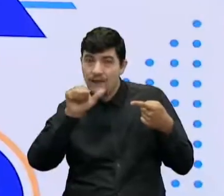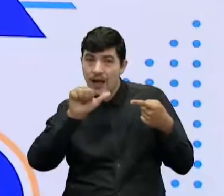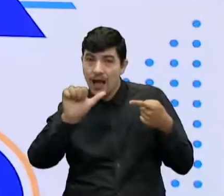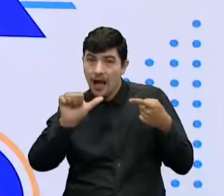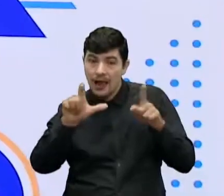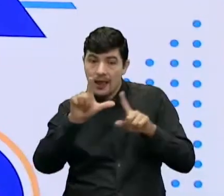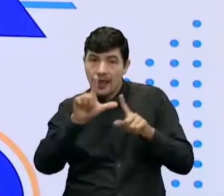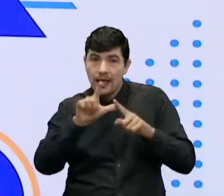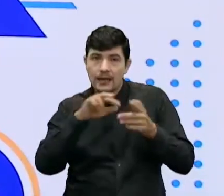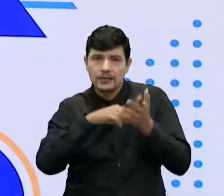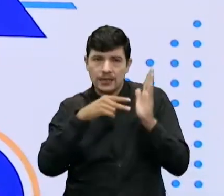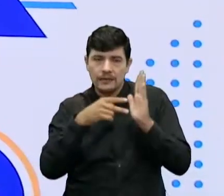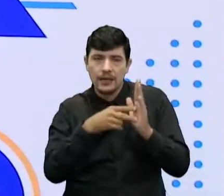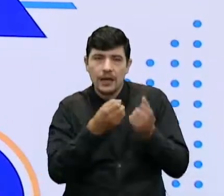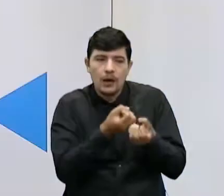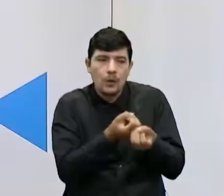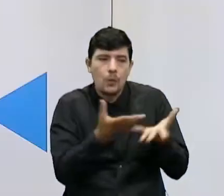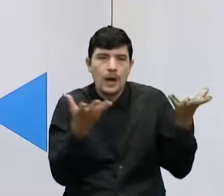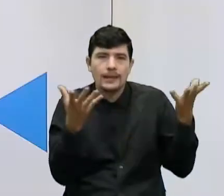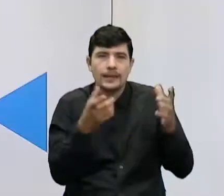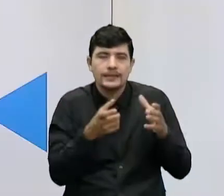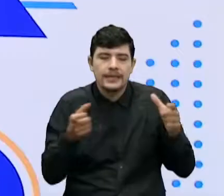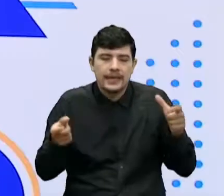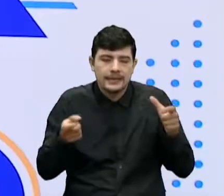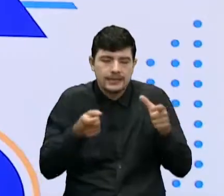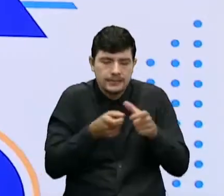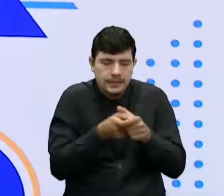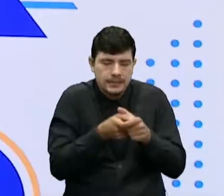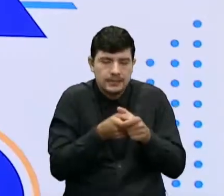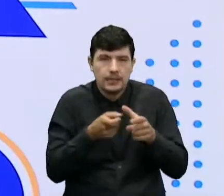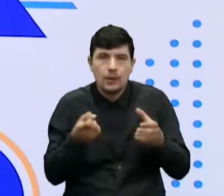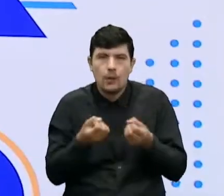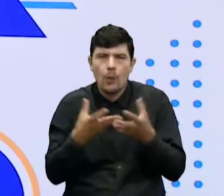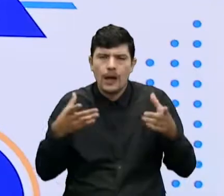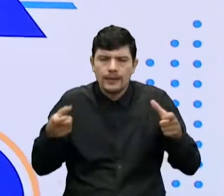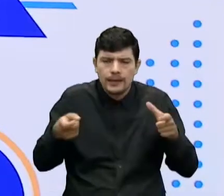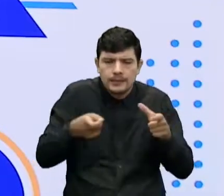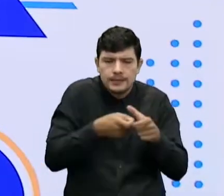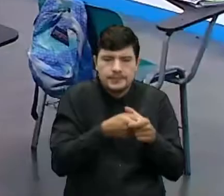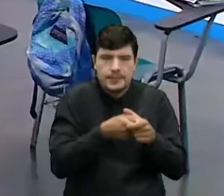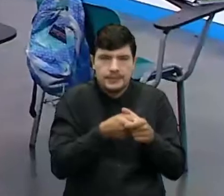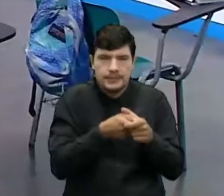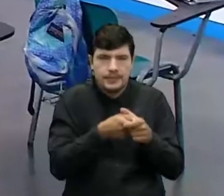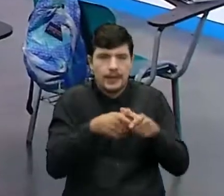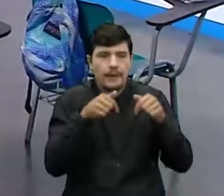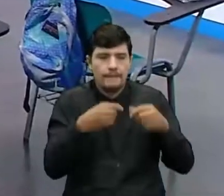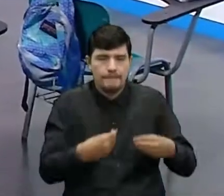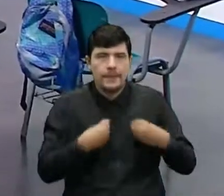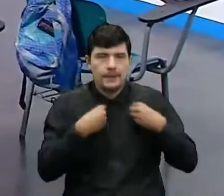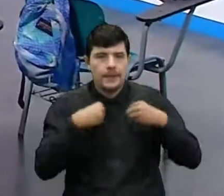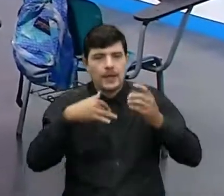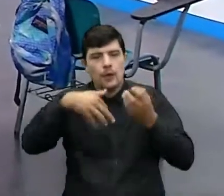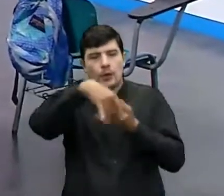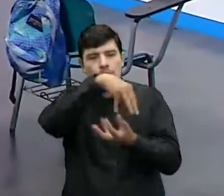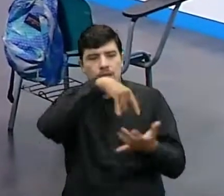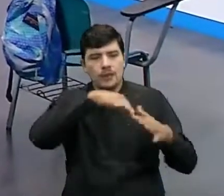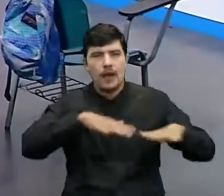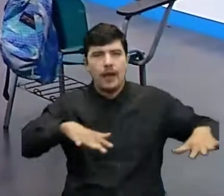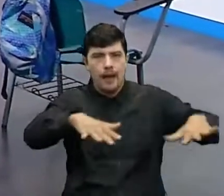Describe el número de especies Muy bien Especies Especies que conviven en este Espacio En este entorno Ok